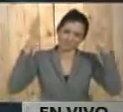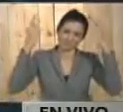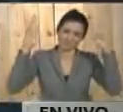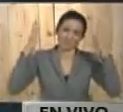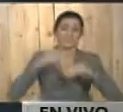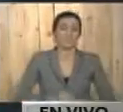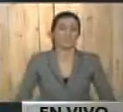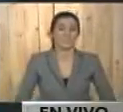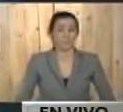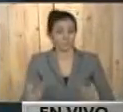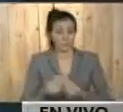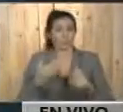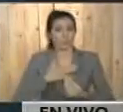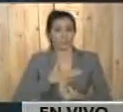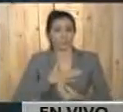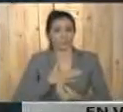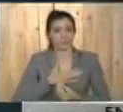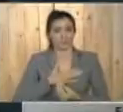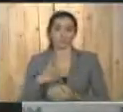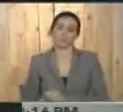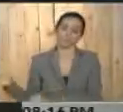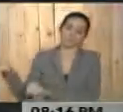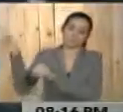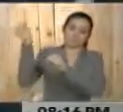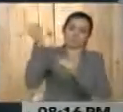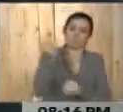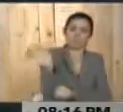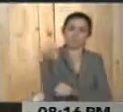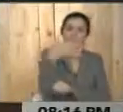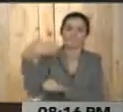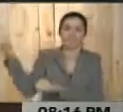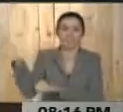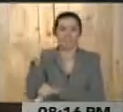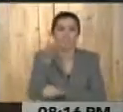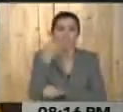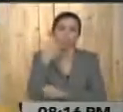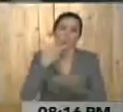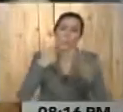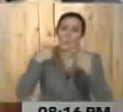Y conmigo traje una bandera y sus colores.